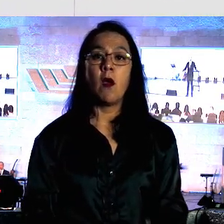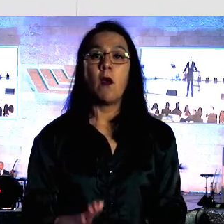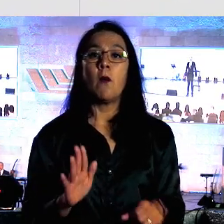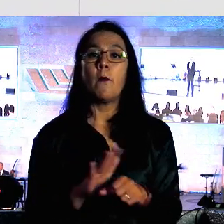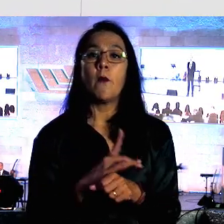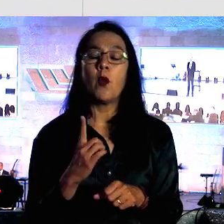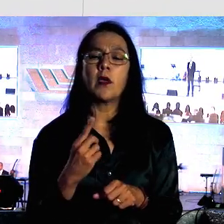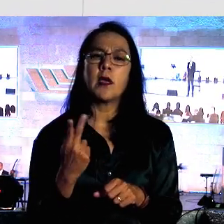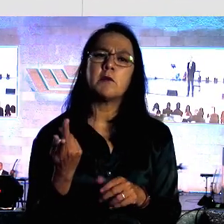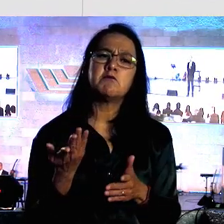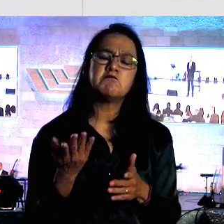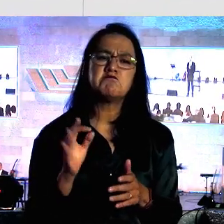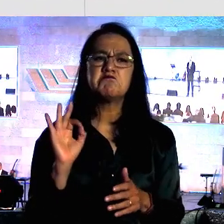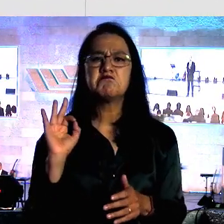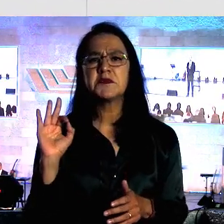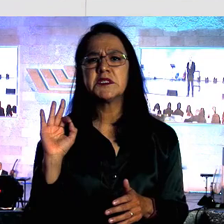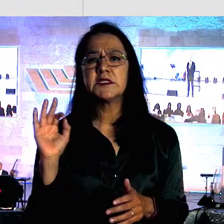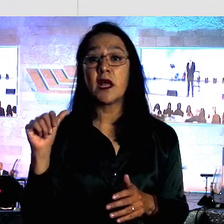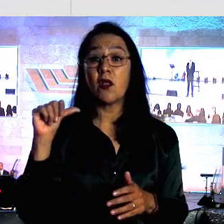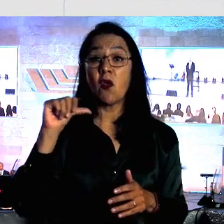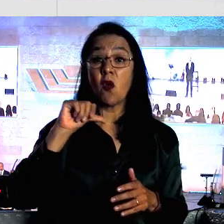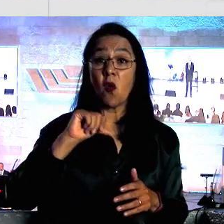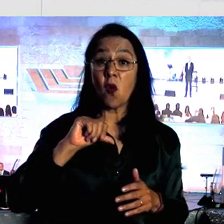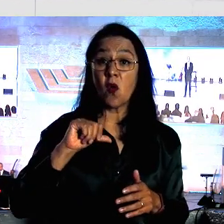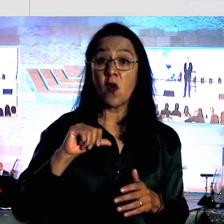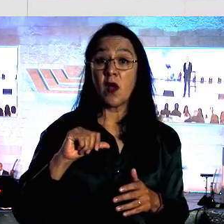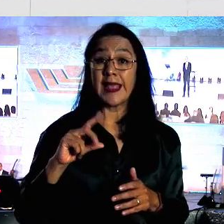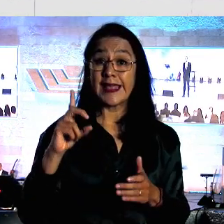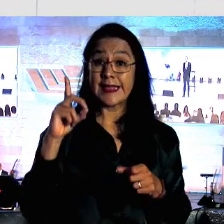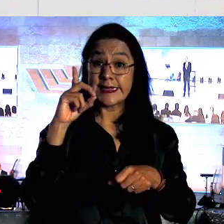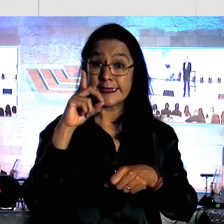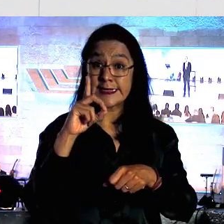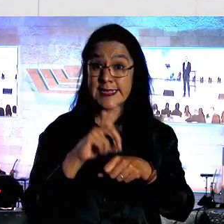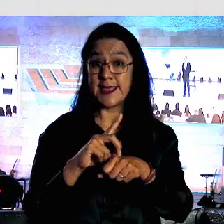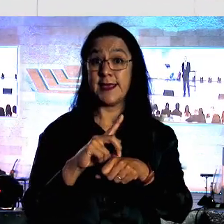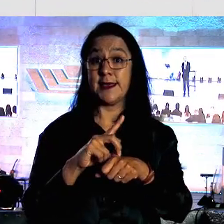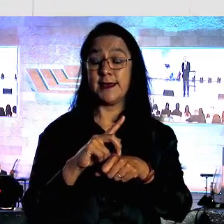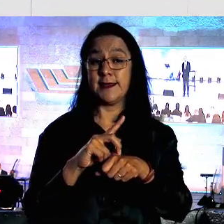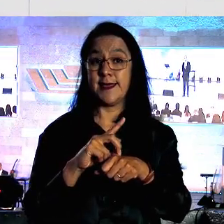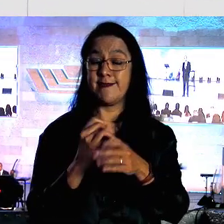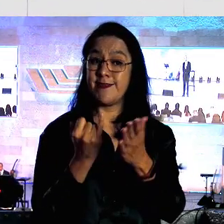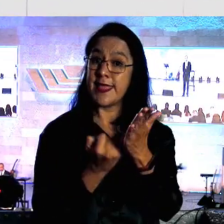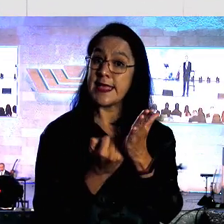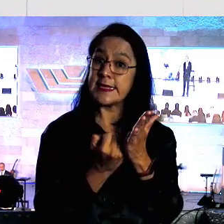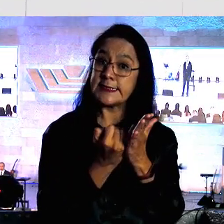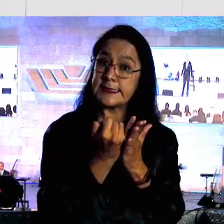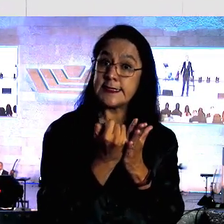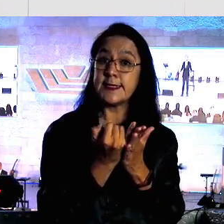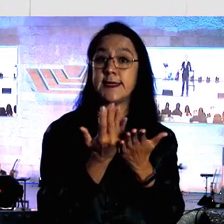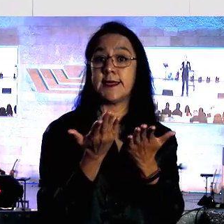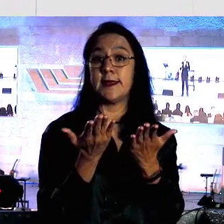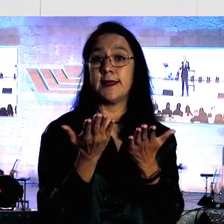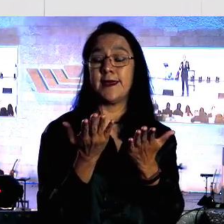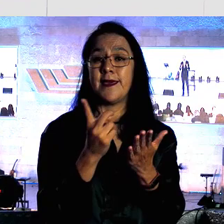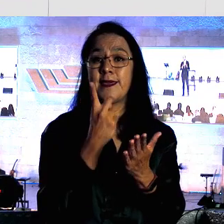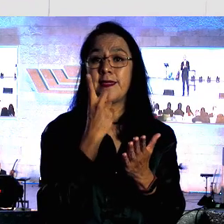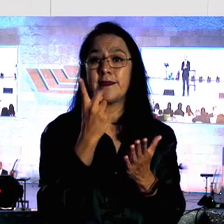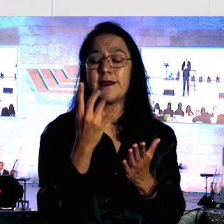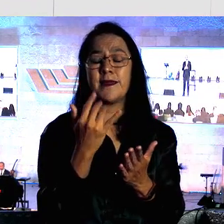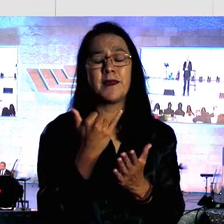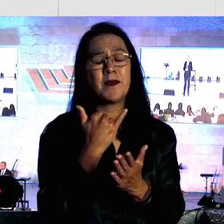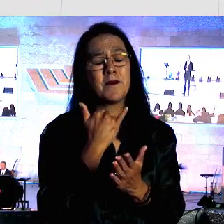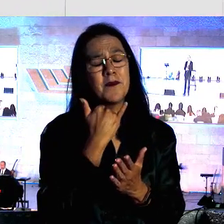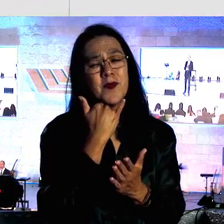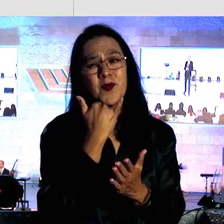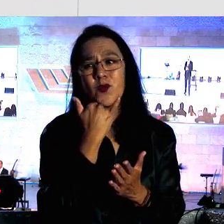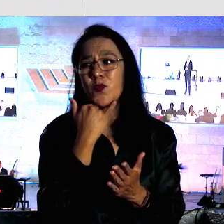posiblemente hoy es día de tomar decisiones para muchos de nosotros decirle Señor perdóname porque a lo mejor yo estaba como